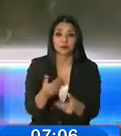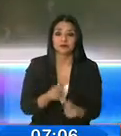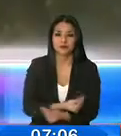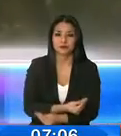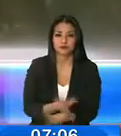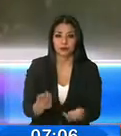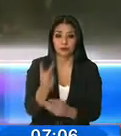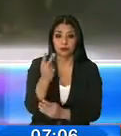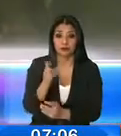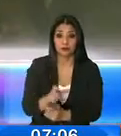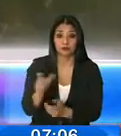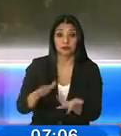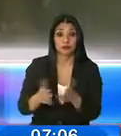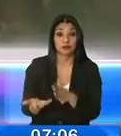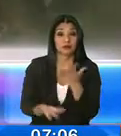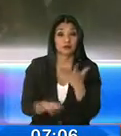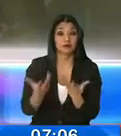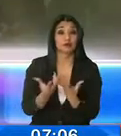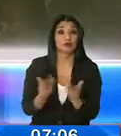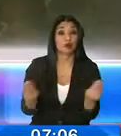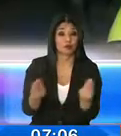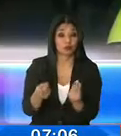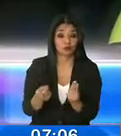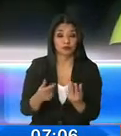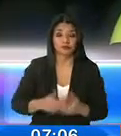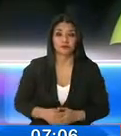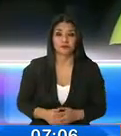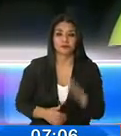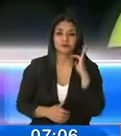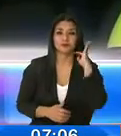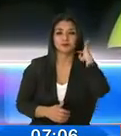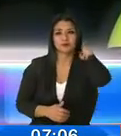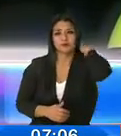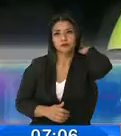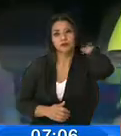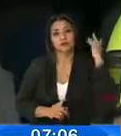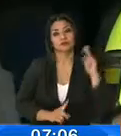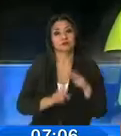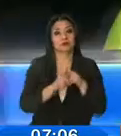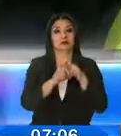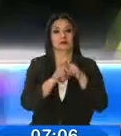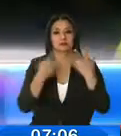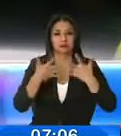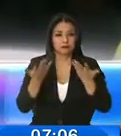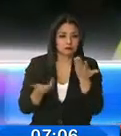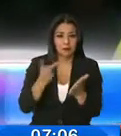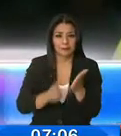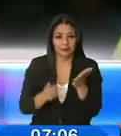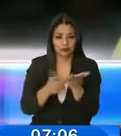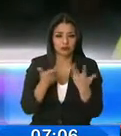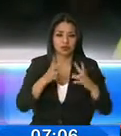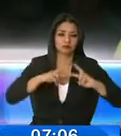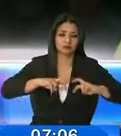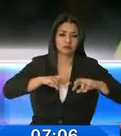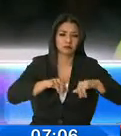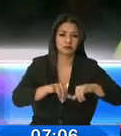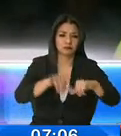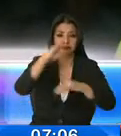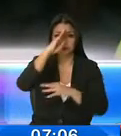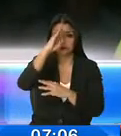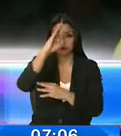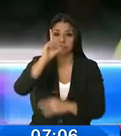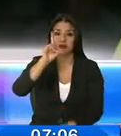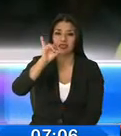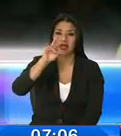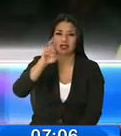crimen podría quedar resuelto en el campo policial las circunstancias nos encontramos aún investigando los equipos de de nace de